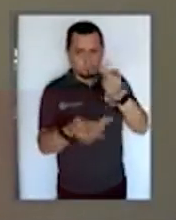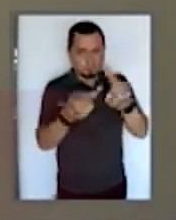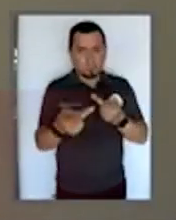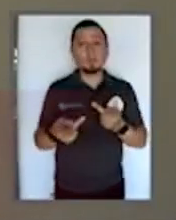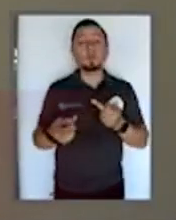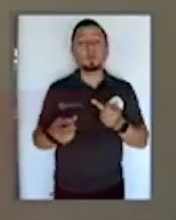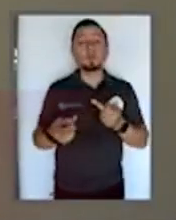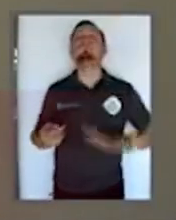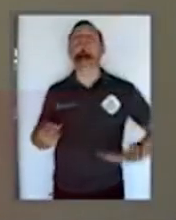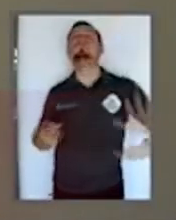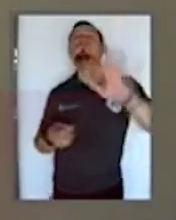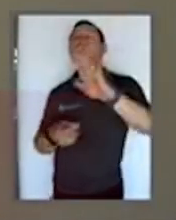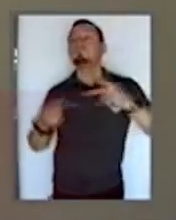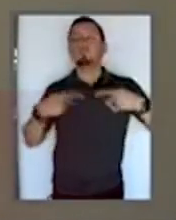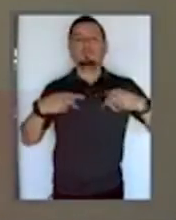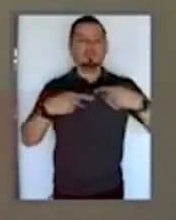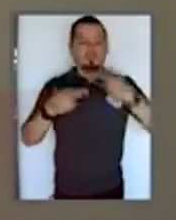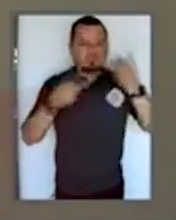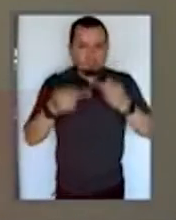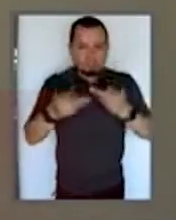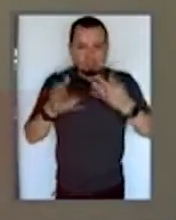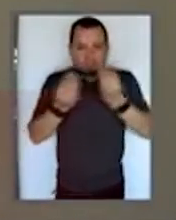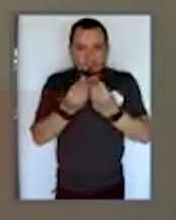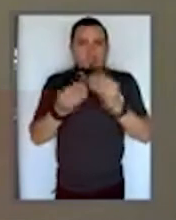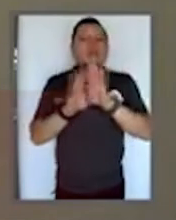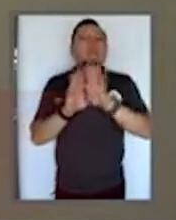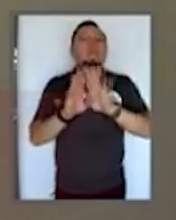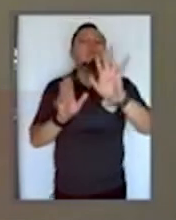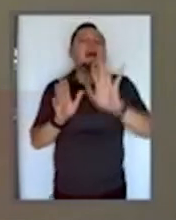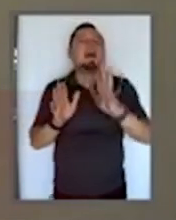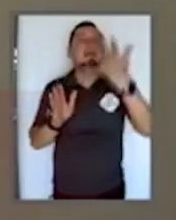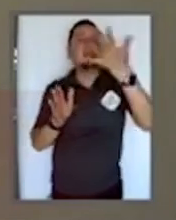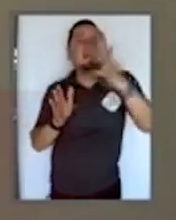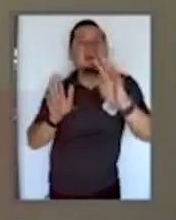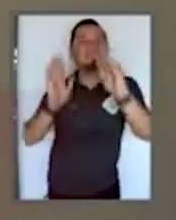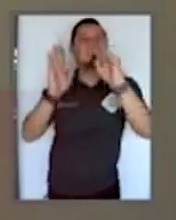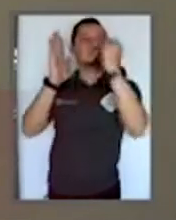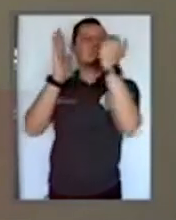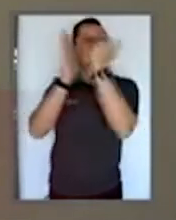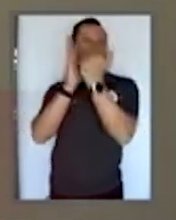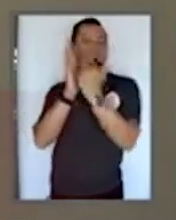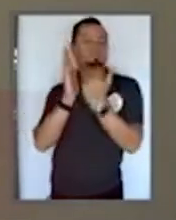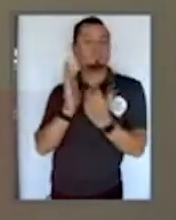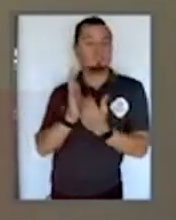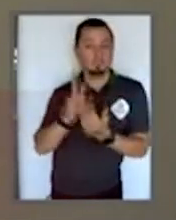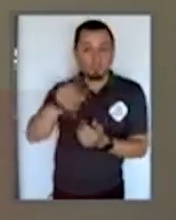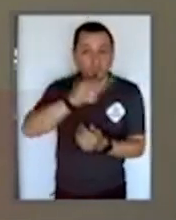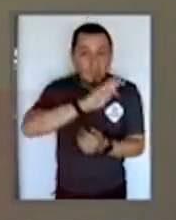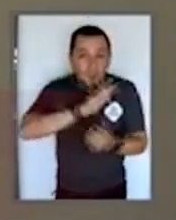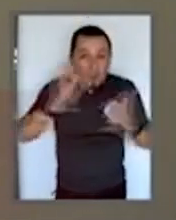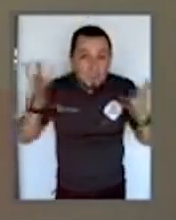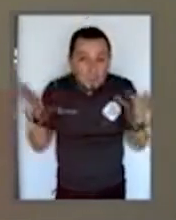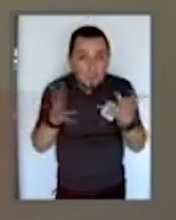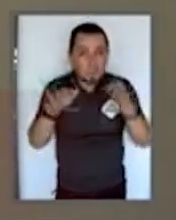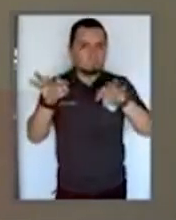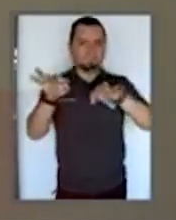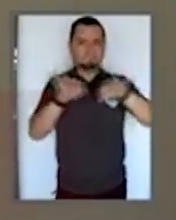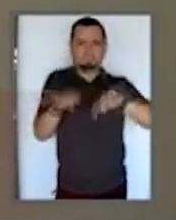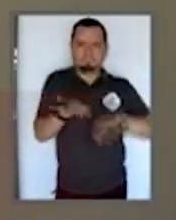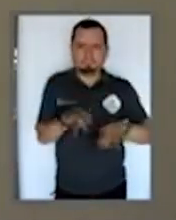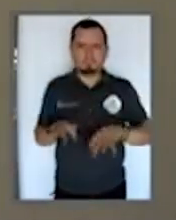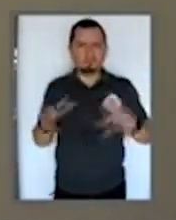en donde hay una especie de decálogo para protección de la los los trabajadores y